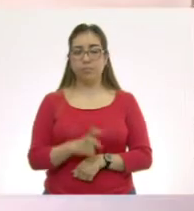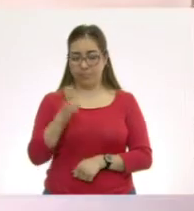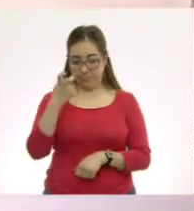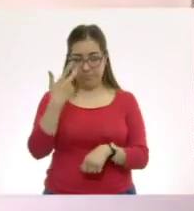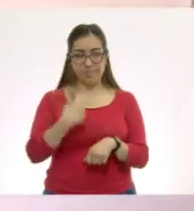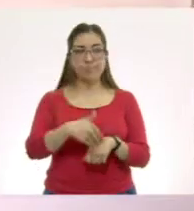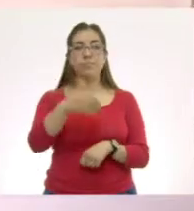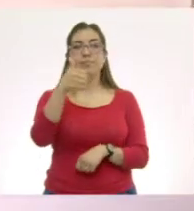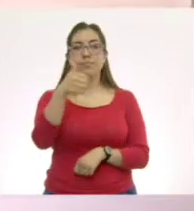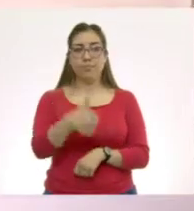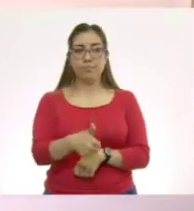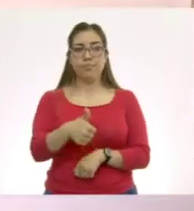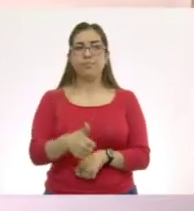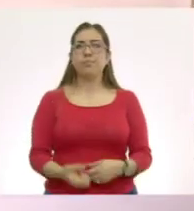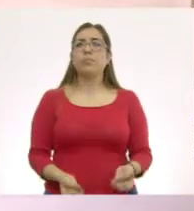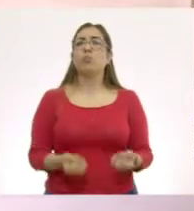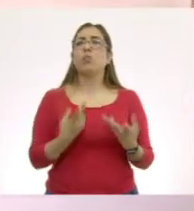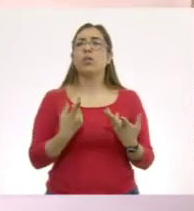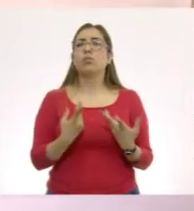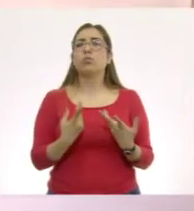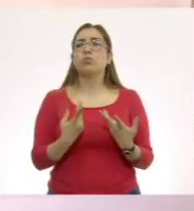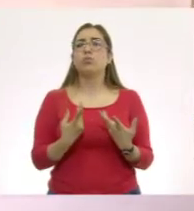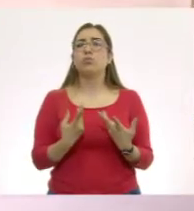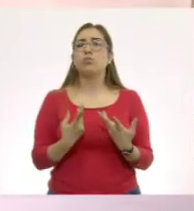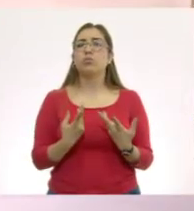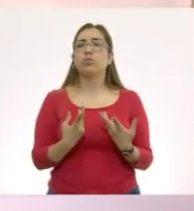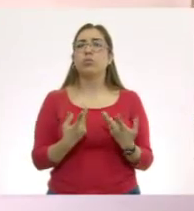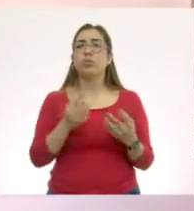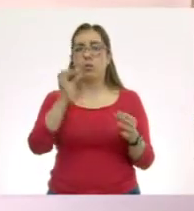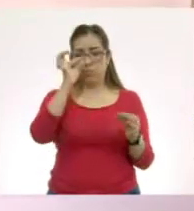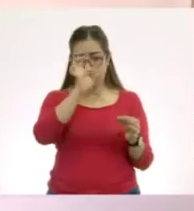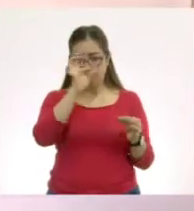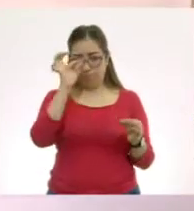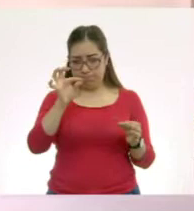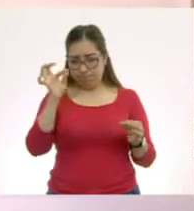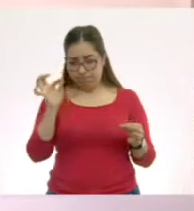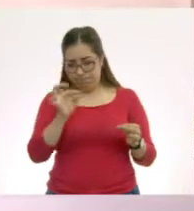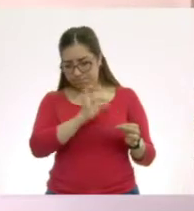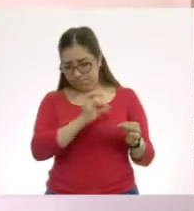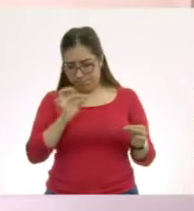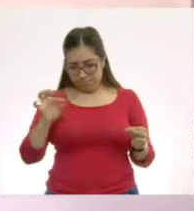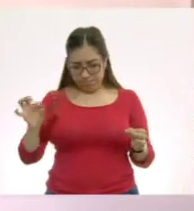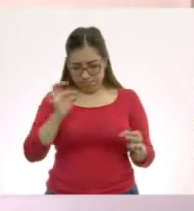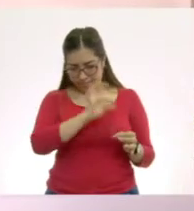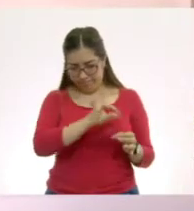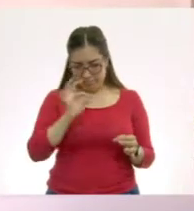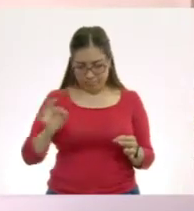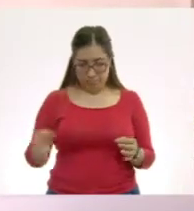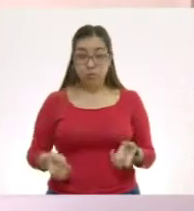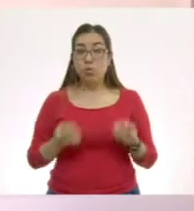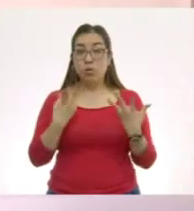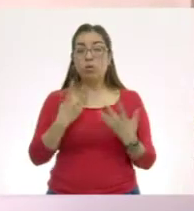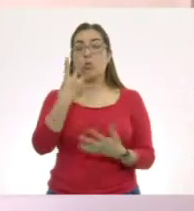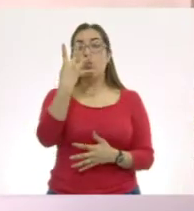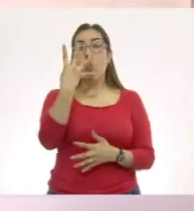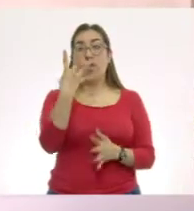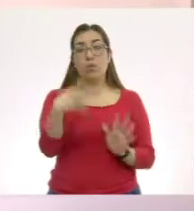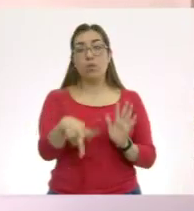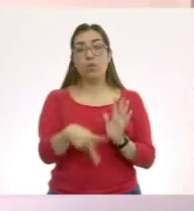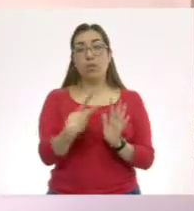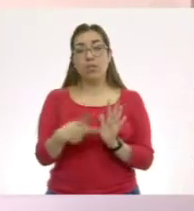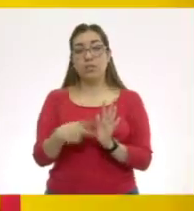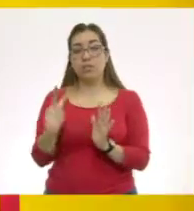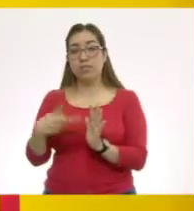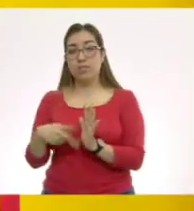Ok. ¿Cuántos brincos vamos a ver, vamos a dar en ese tablero? Vamos a hacerlo 4 veces, maestra. 4 veces,